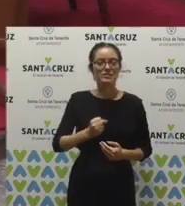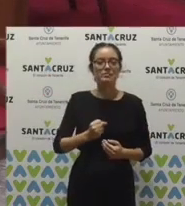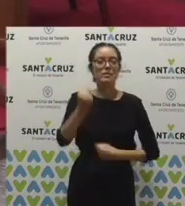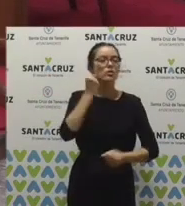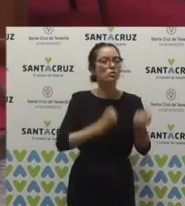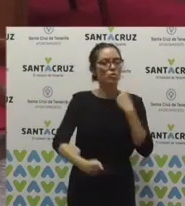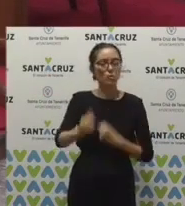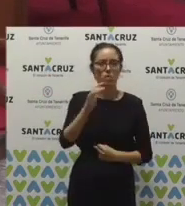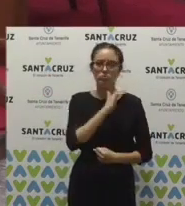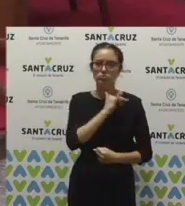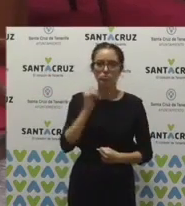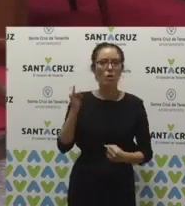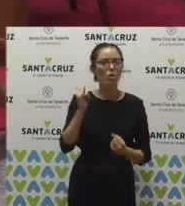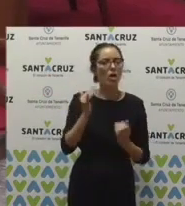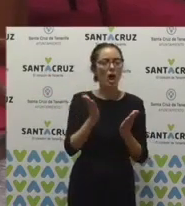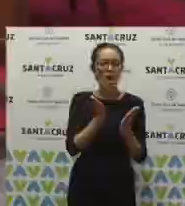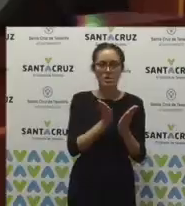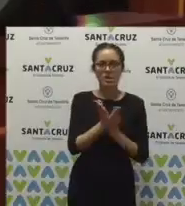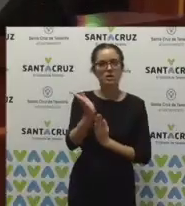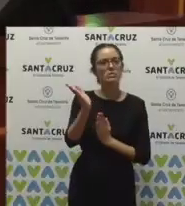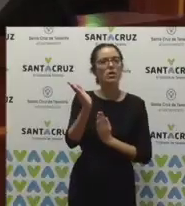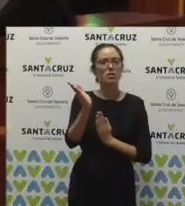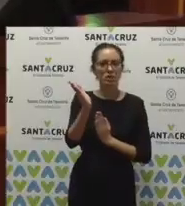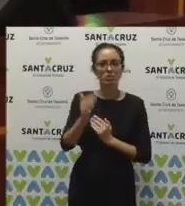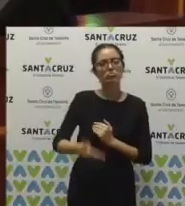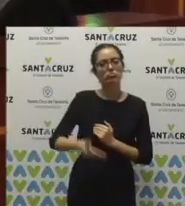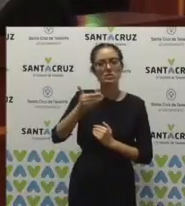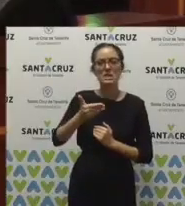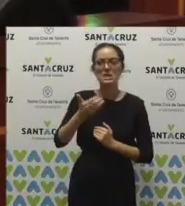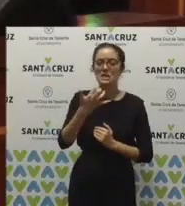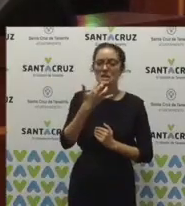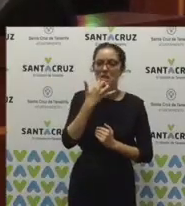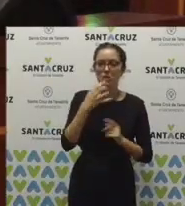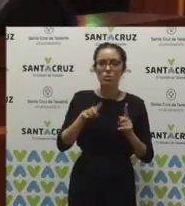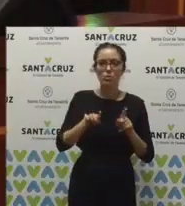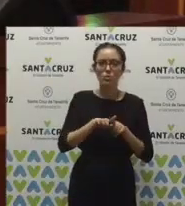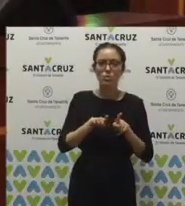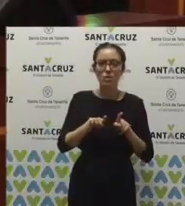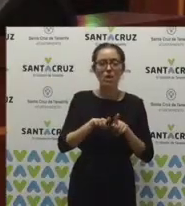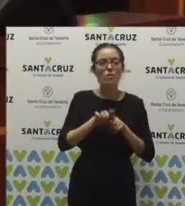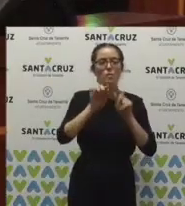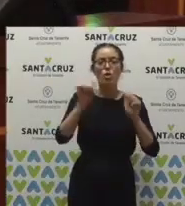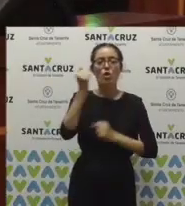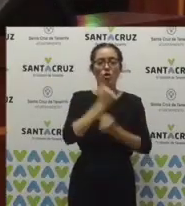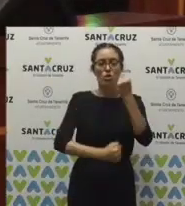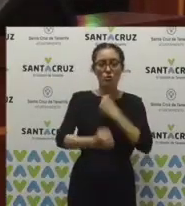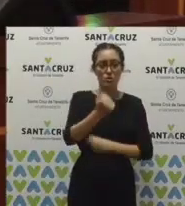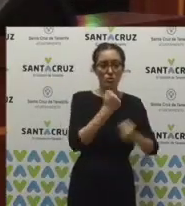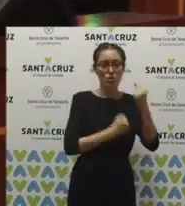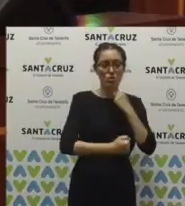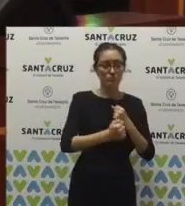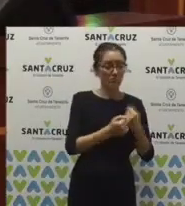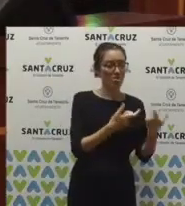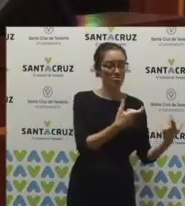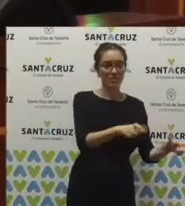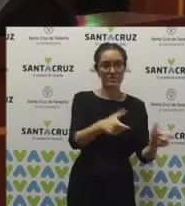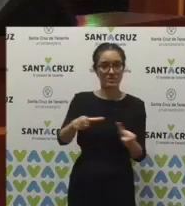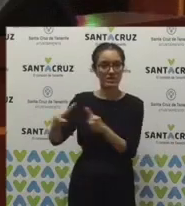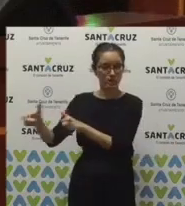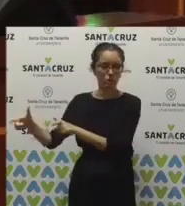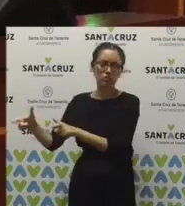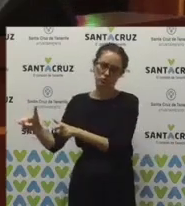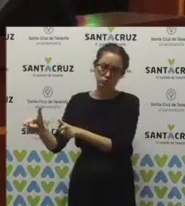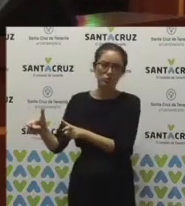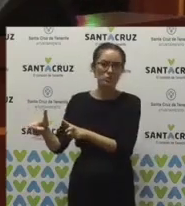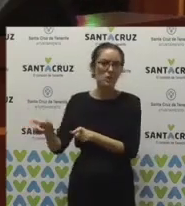luego es una de las alternativas más importantes que cuando hablamos de diversificación del modelo económico tocamos y más para una